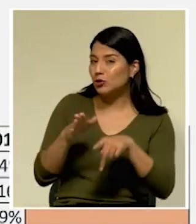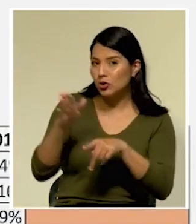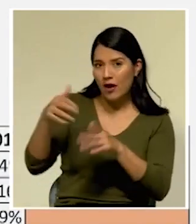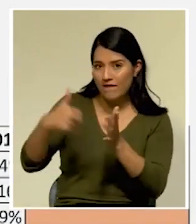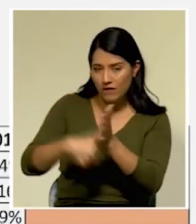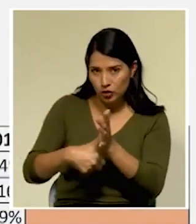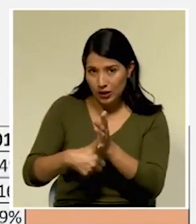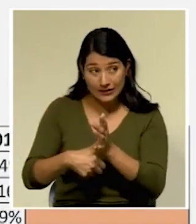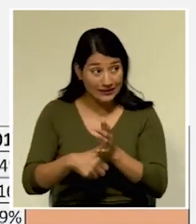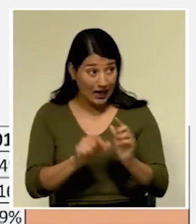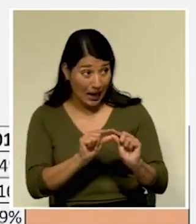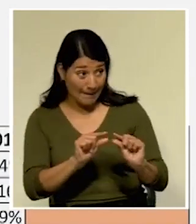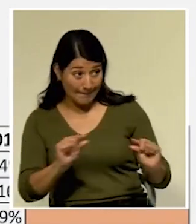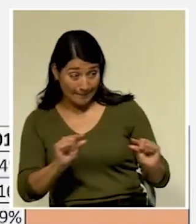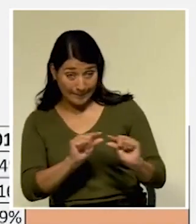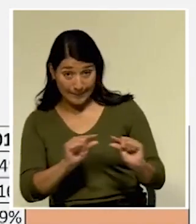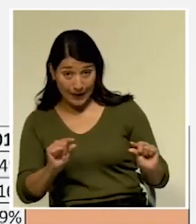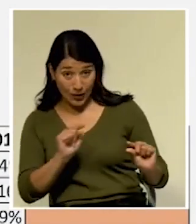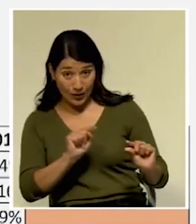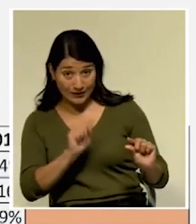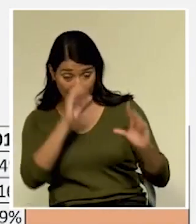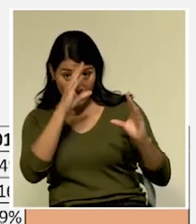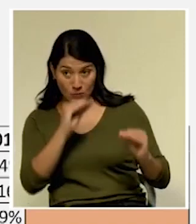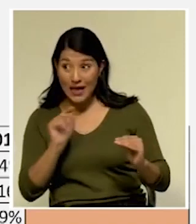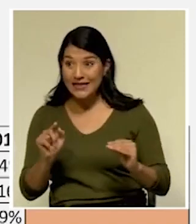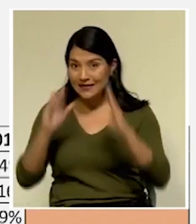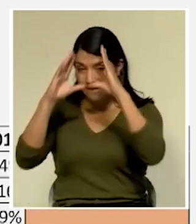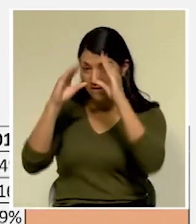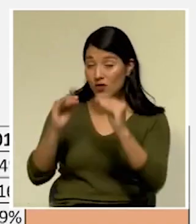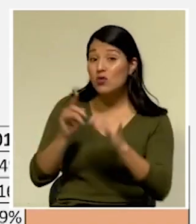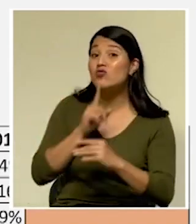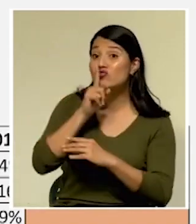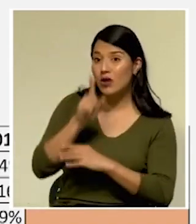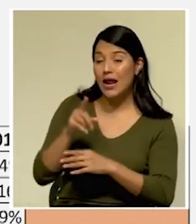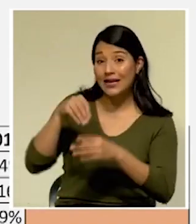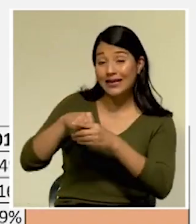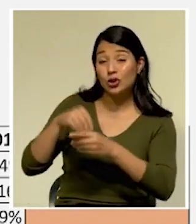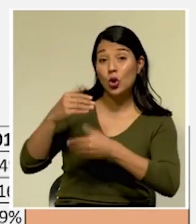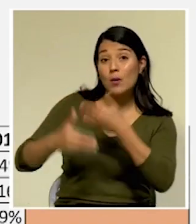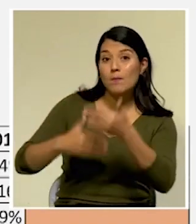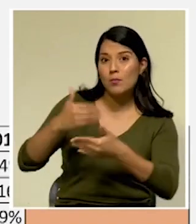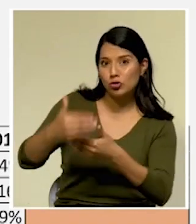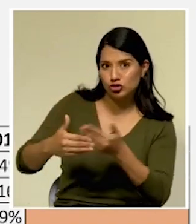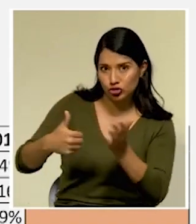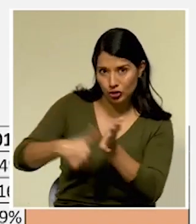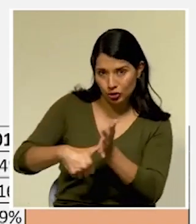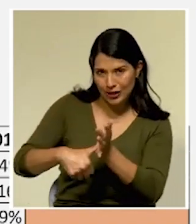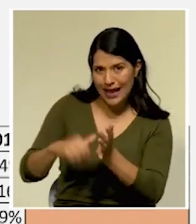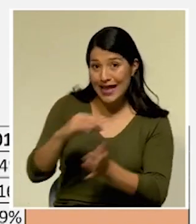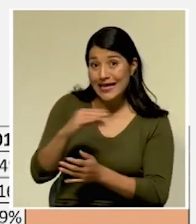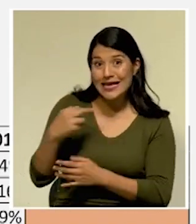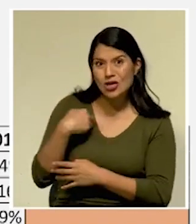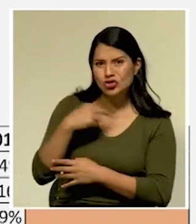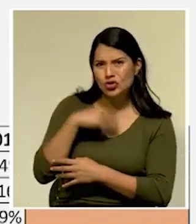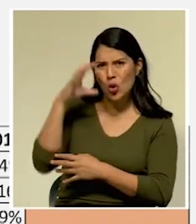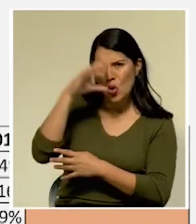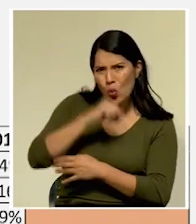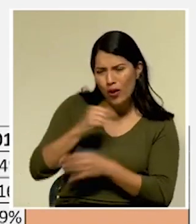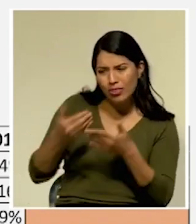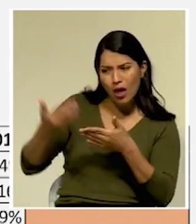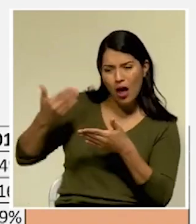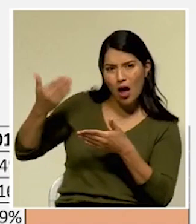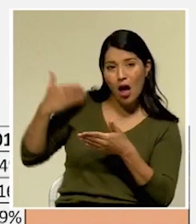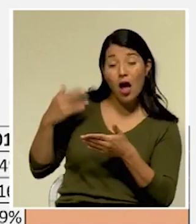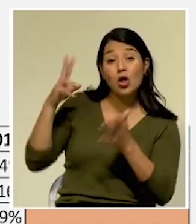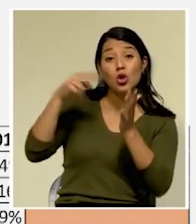Tribunal Supremo de Elecciones, exacto, en la parte de abajo. Esos son datos reales del proceso electoral, y nos damos cuenta que en los procesos de 2002